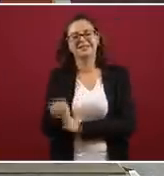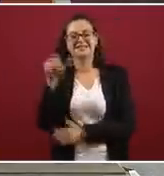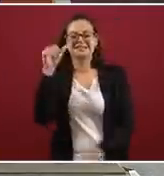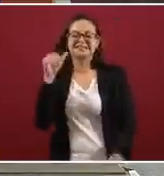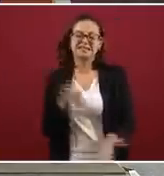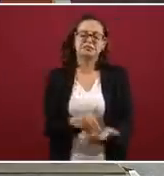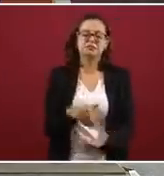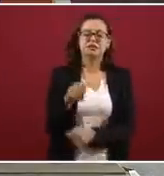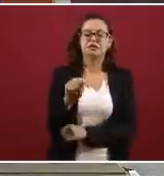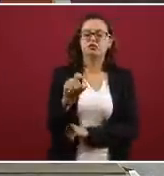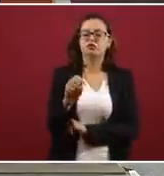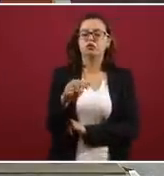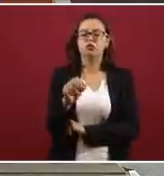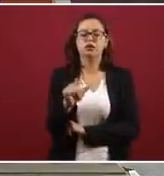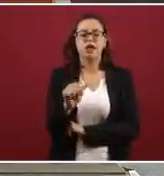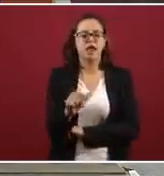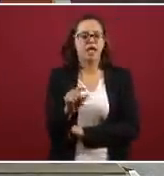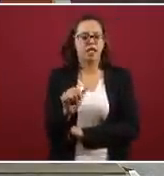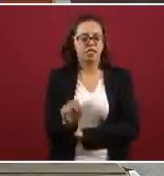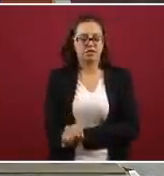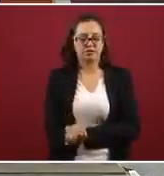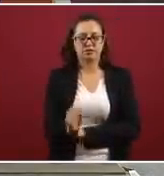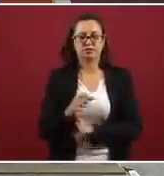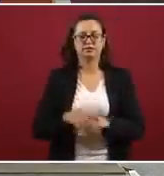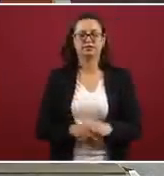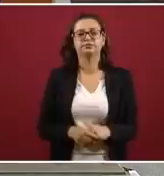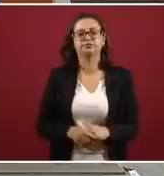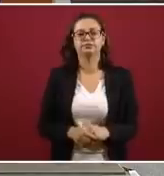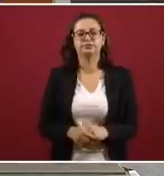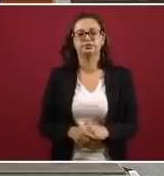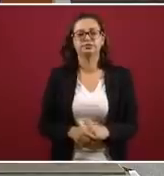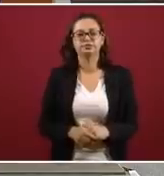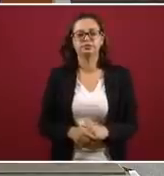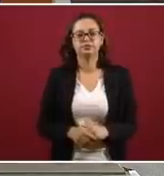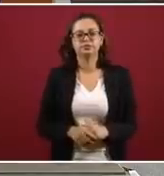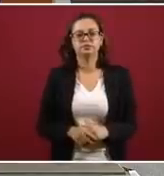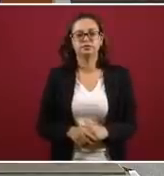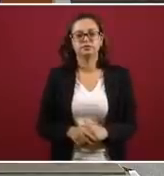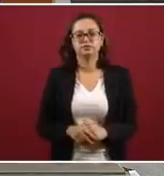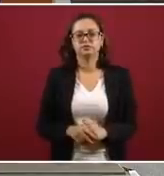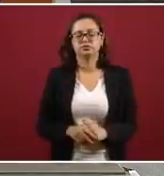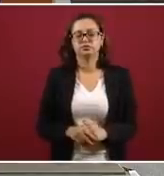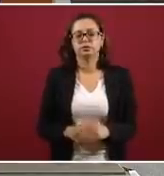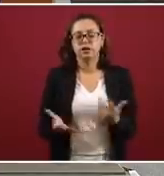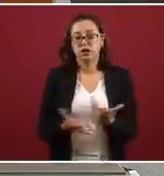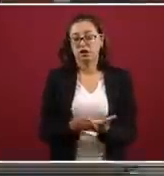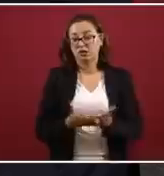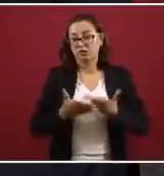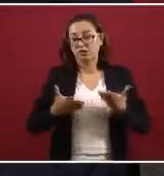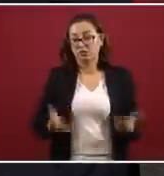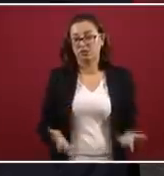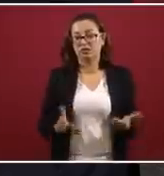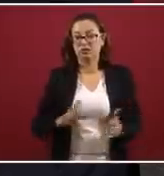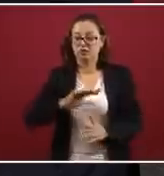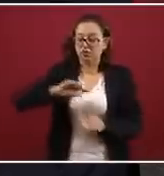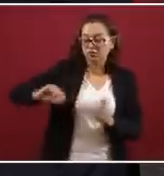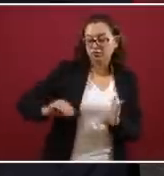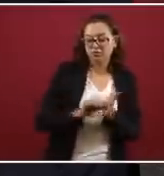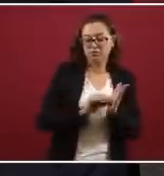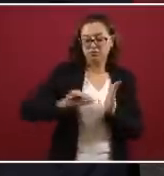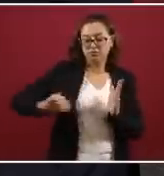100.000 toneladas en promedio. Ahora, hay unos elementos complementarios que nos ha indicado el